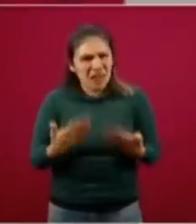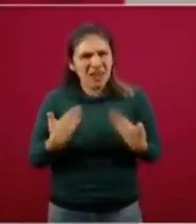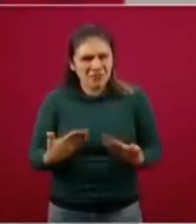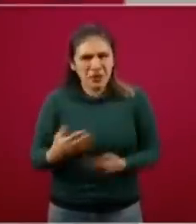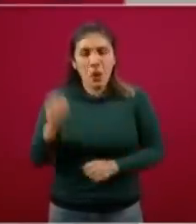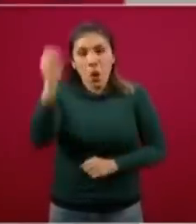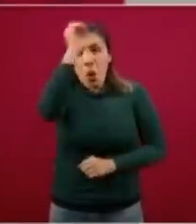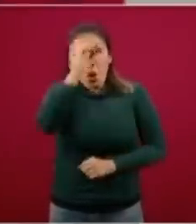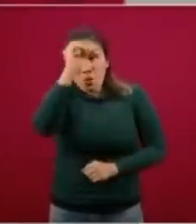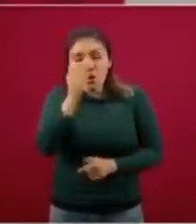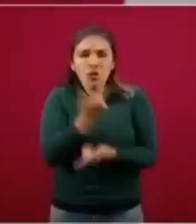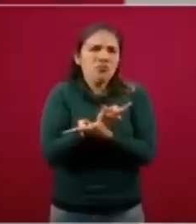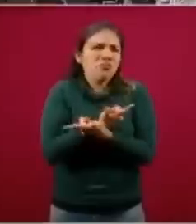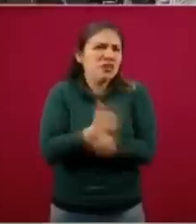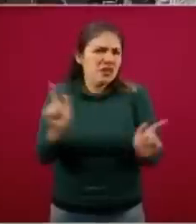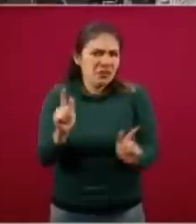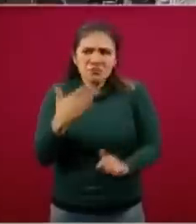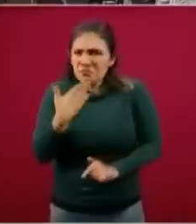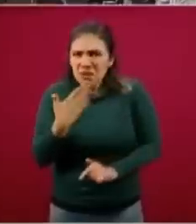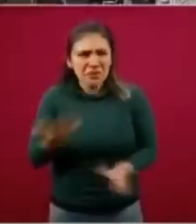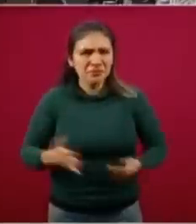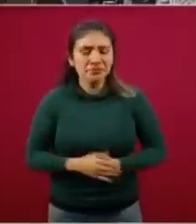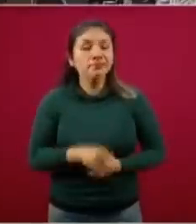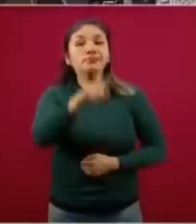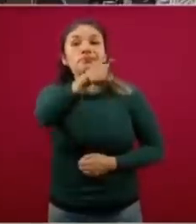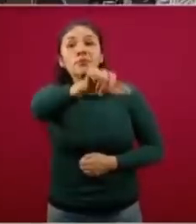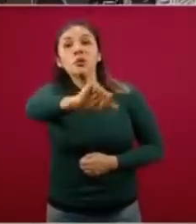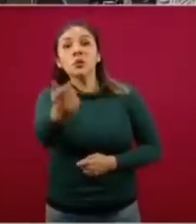de expresión alfonso